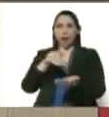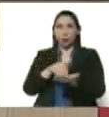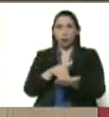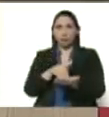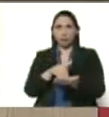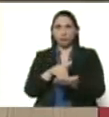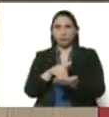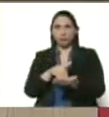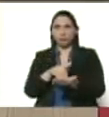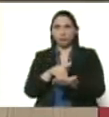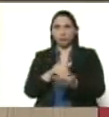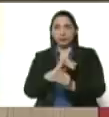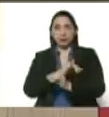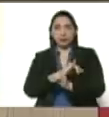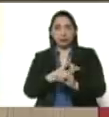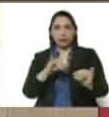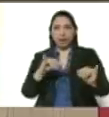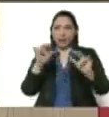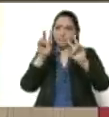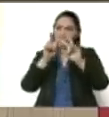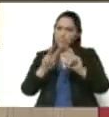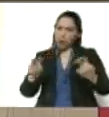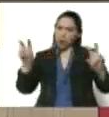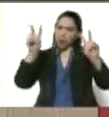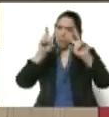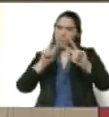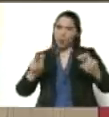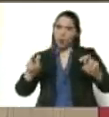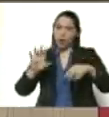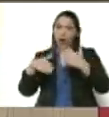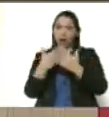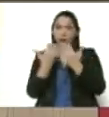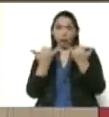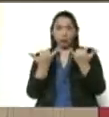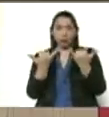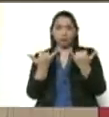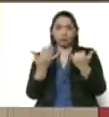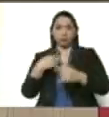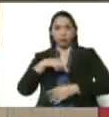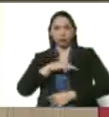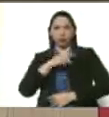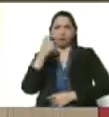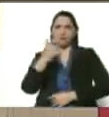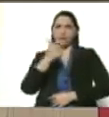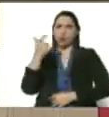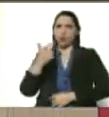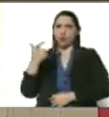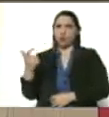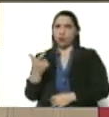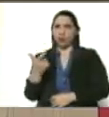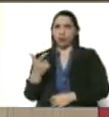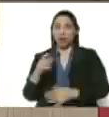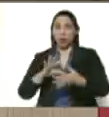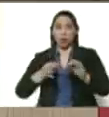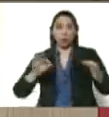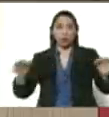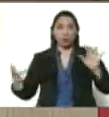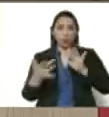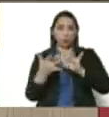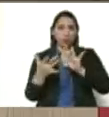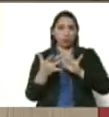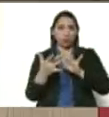están bajo investigación. Hasta ahora estamos en la búsqueda de sus cadenas de